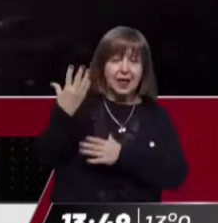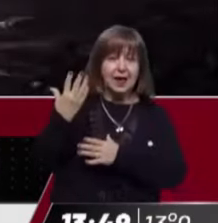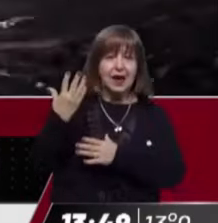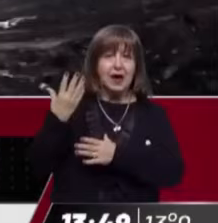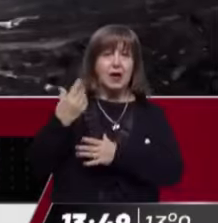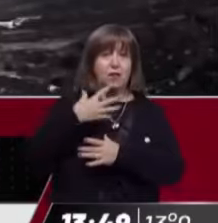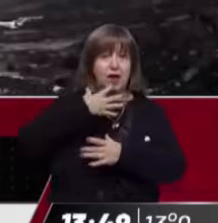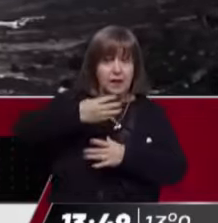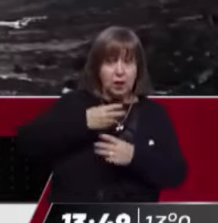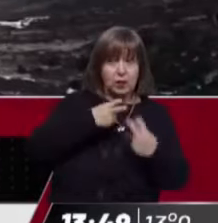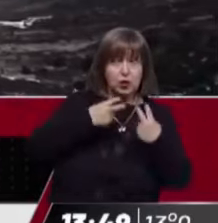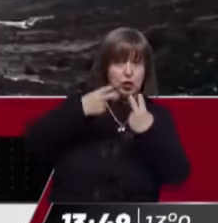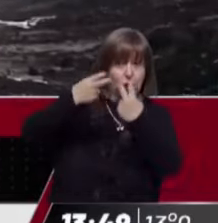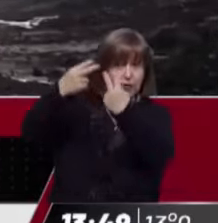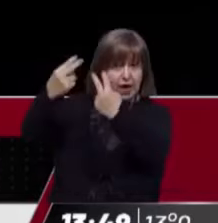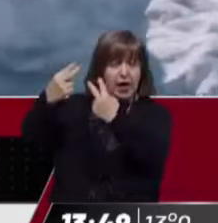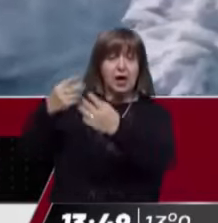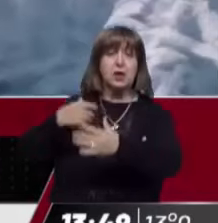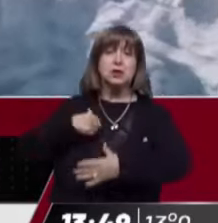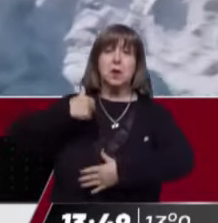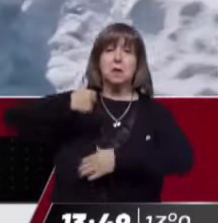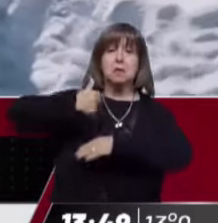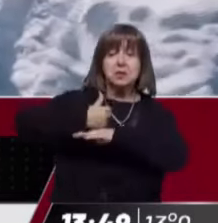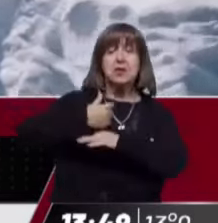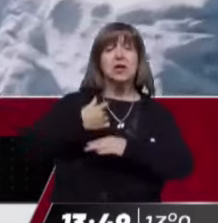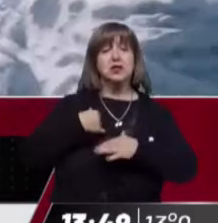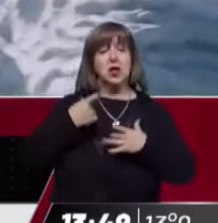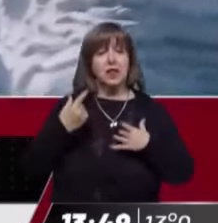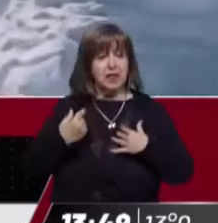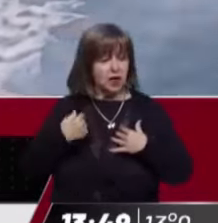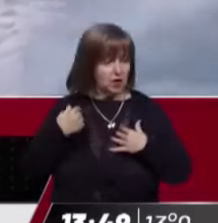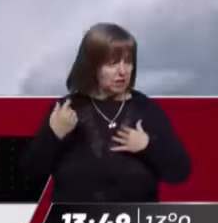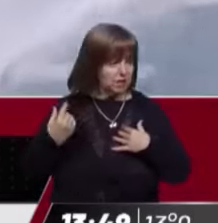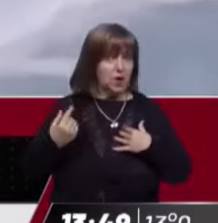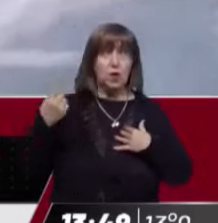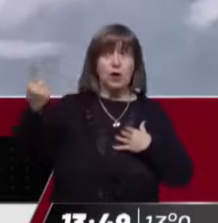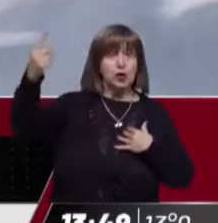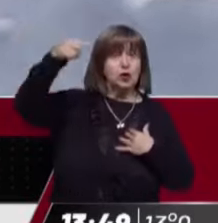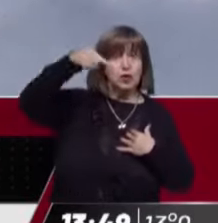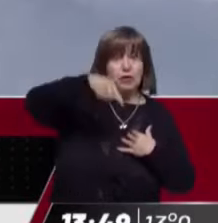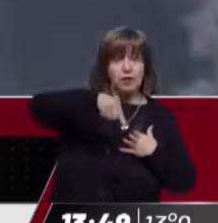estás realmente. Si te lo preguntás, es como qué hermoso, pero estando acá creo que